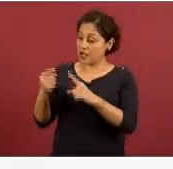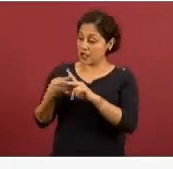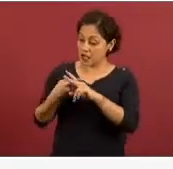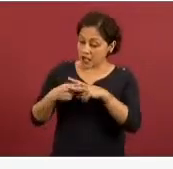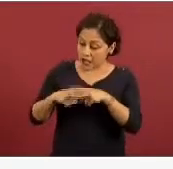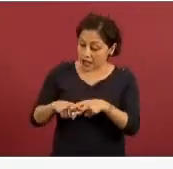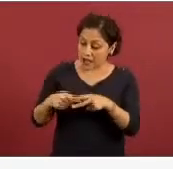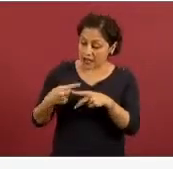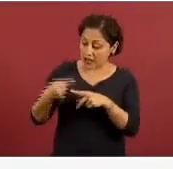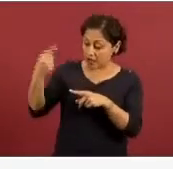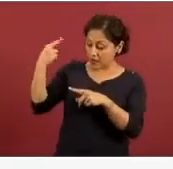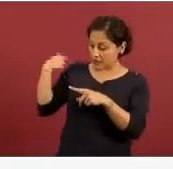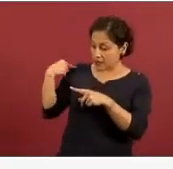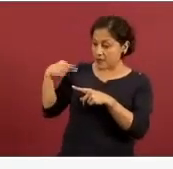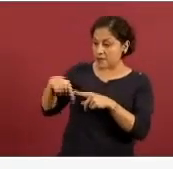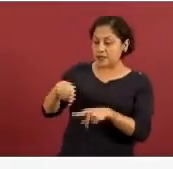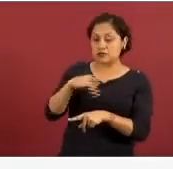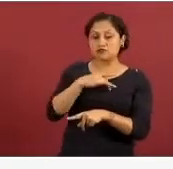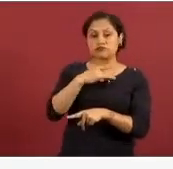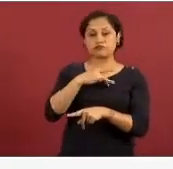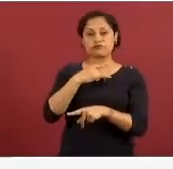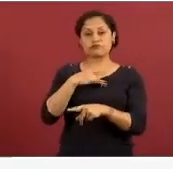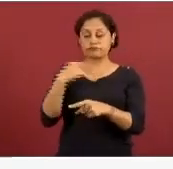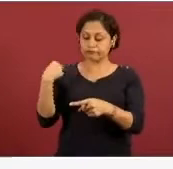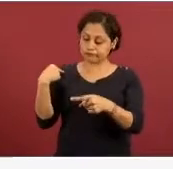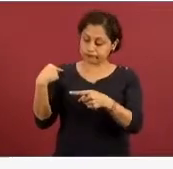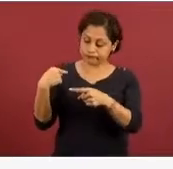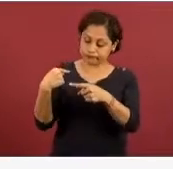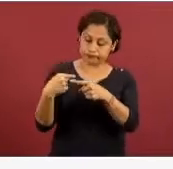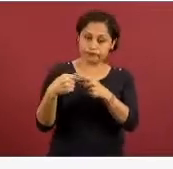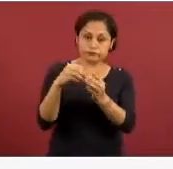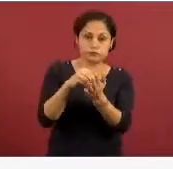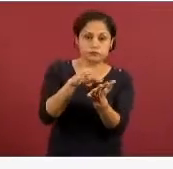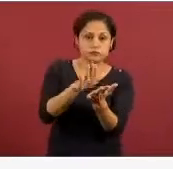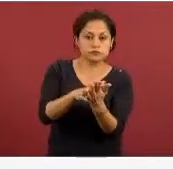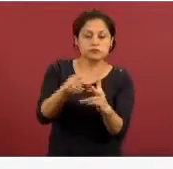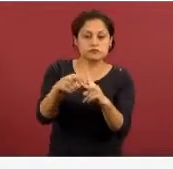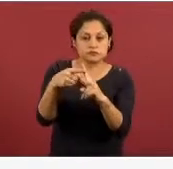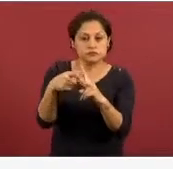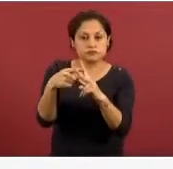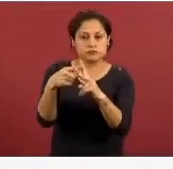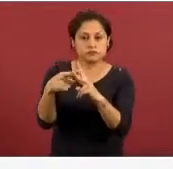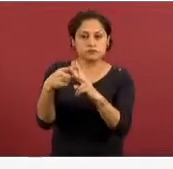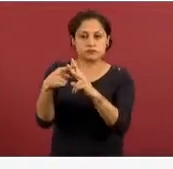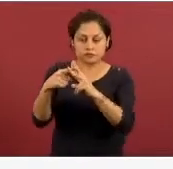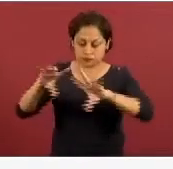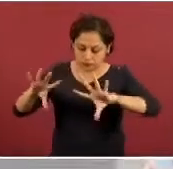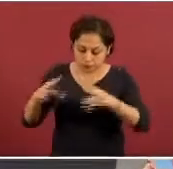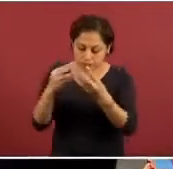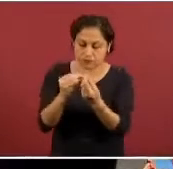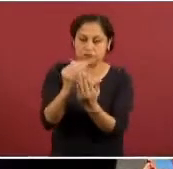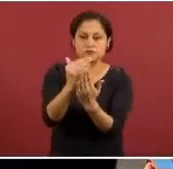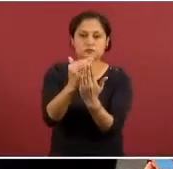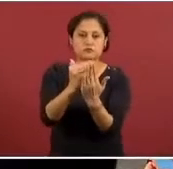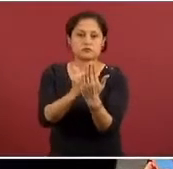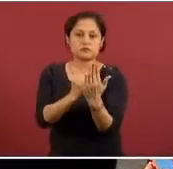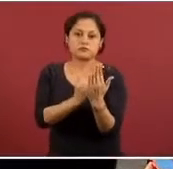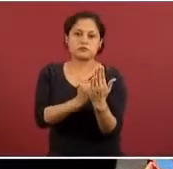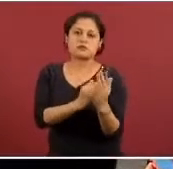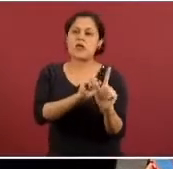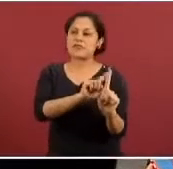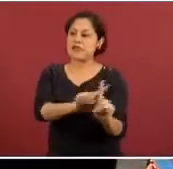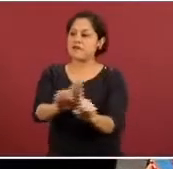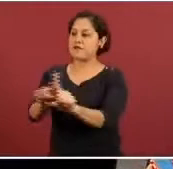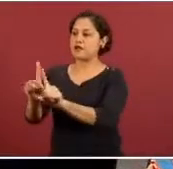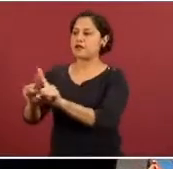síntomas toda la presentación de casos y cómo para cada uno vamos considerando todas estas características y las vamos